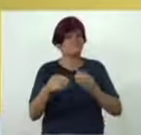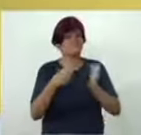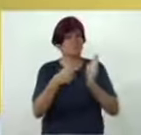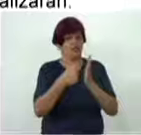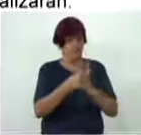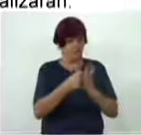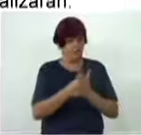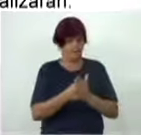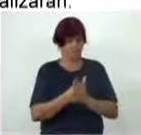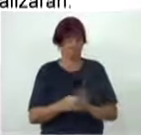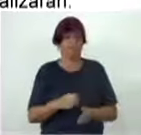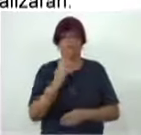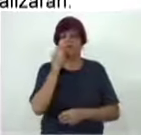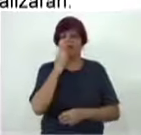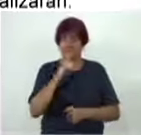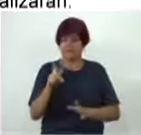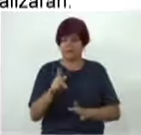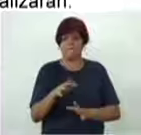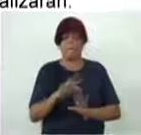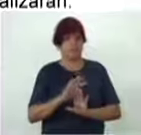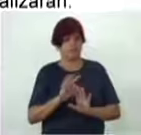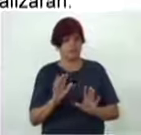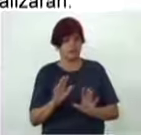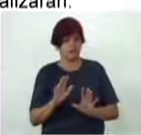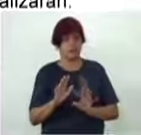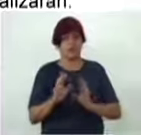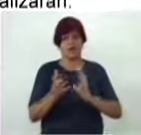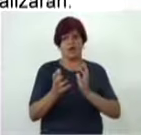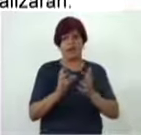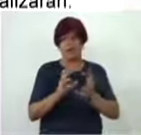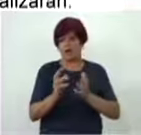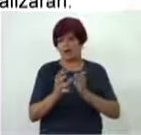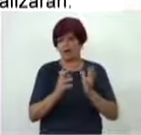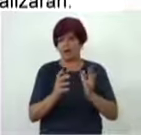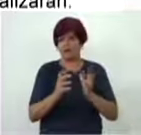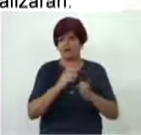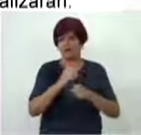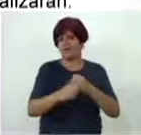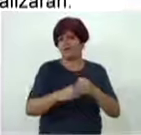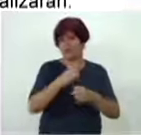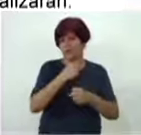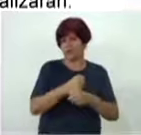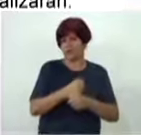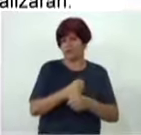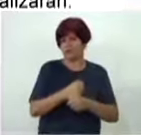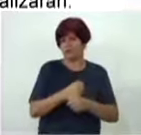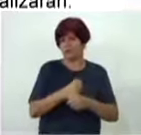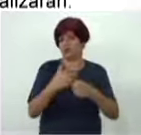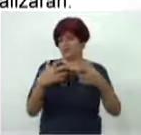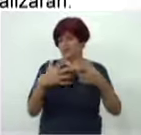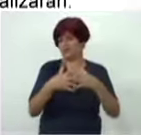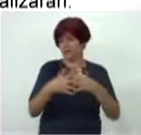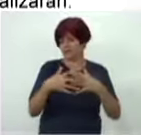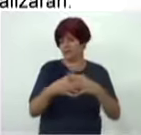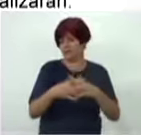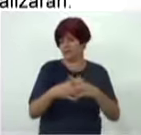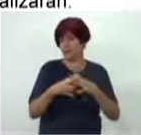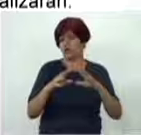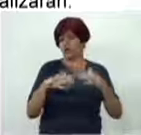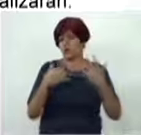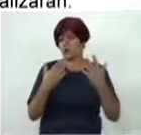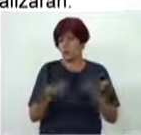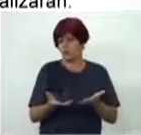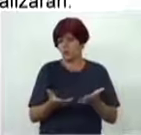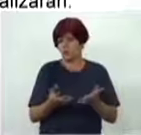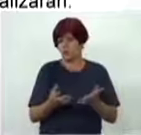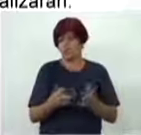de cuenta. También deben de prever la forma adecuada de su utilización en correspondencia con las